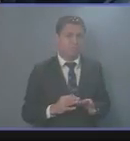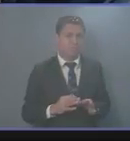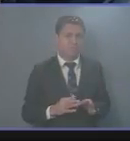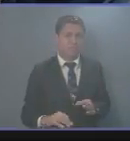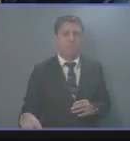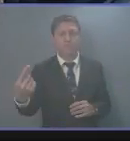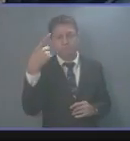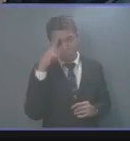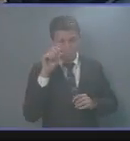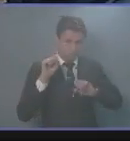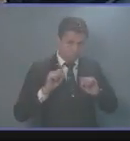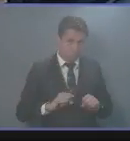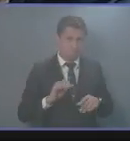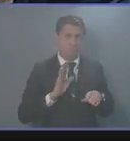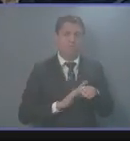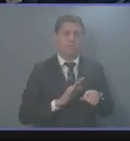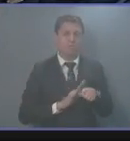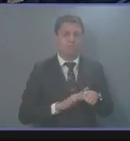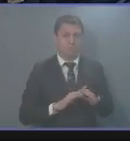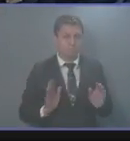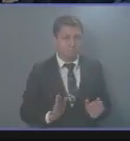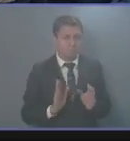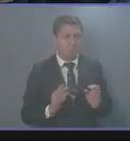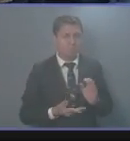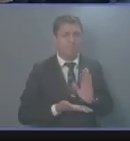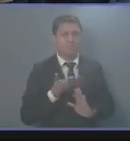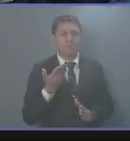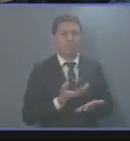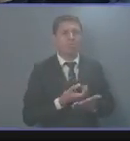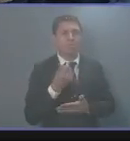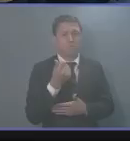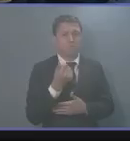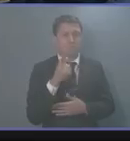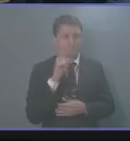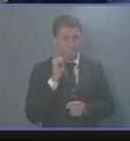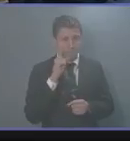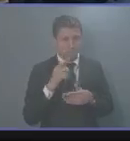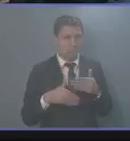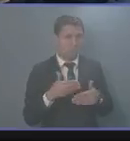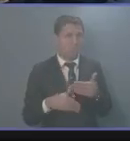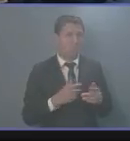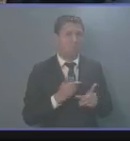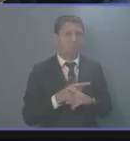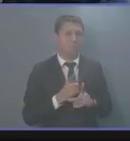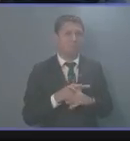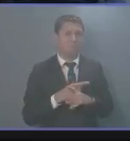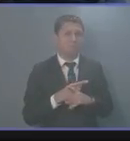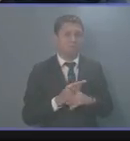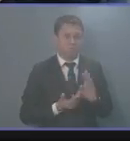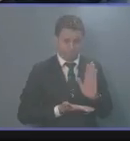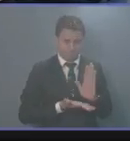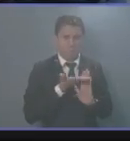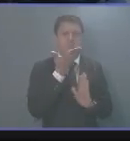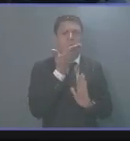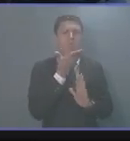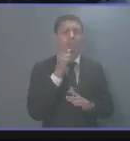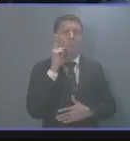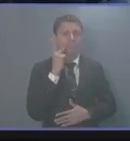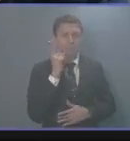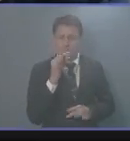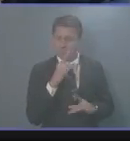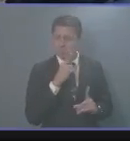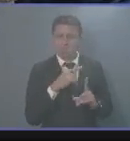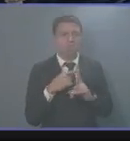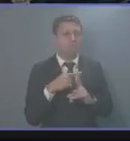como para poder impulsar un crecimiento económico que lo traduciéramos en un desarrollo, sería